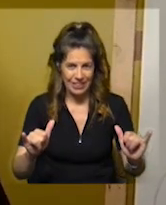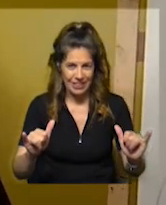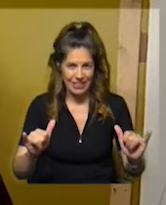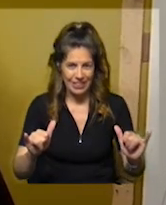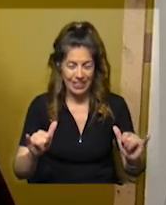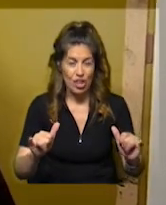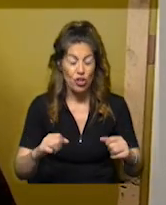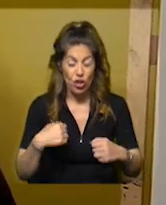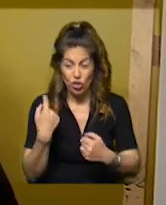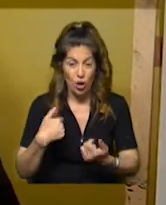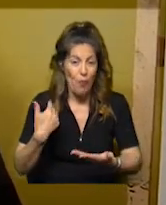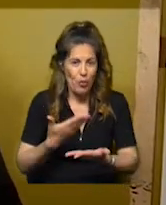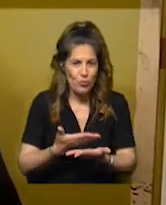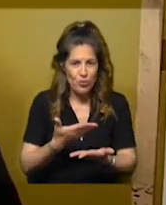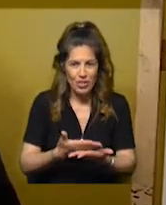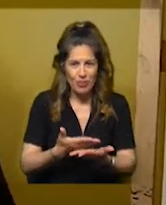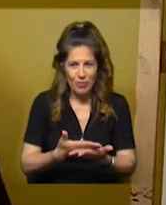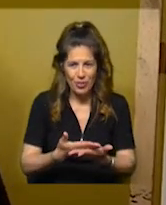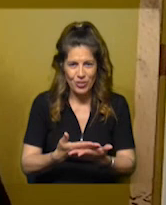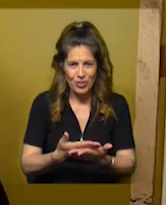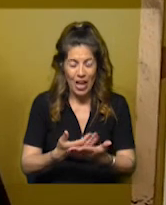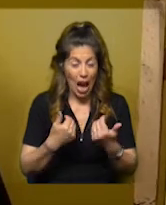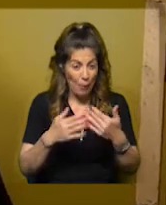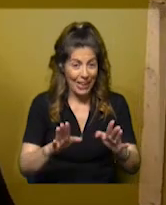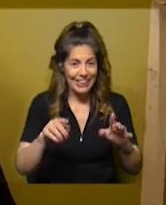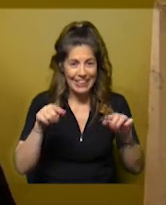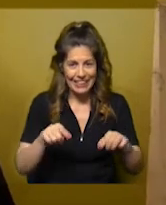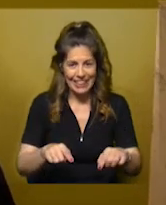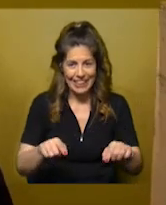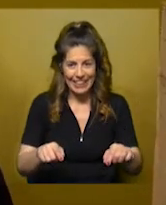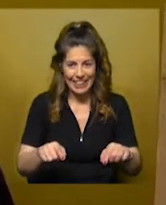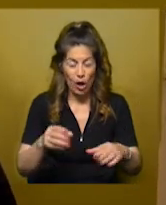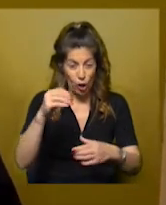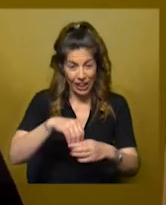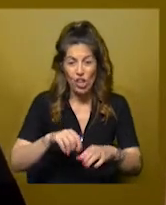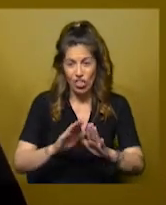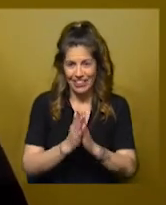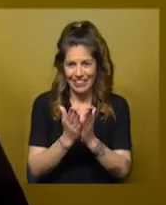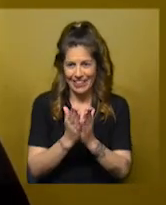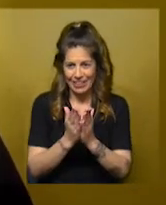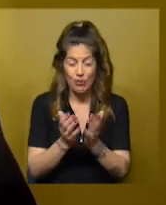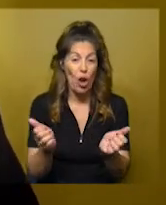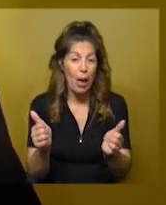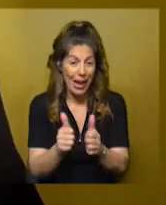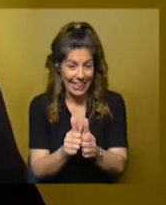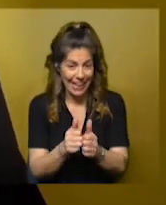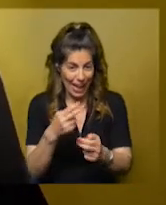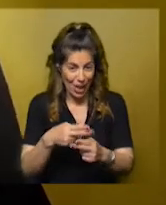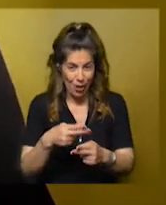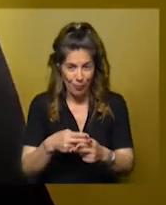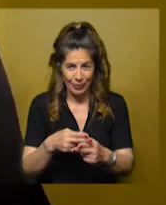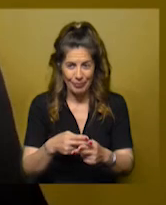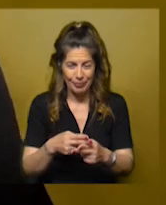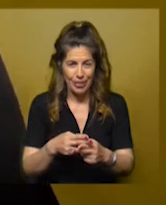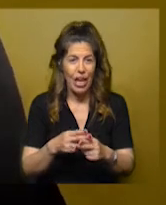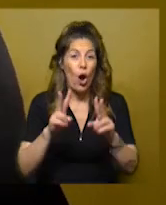nos hemos propuesto con a partir de o a propósito del contenido de este libro de la pareja no este un tema